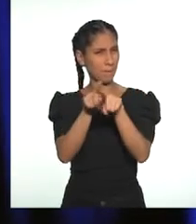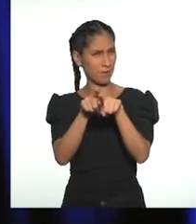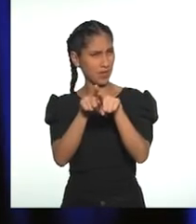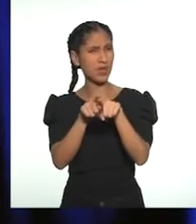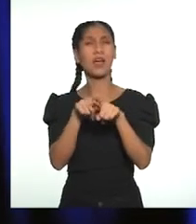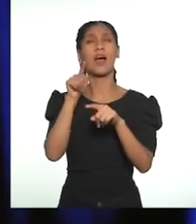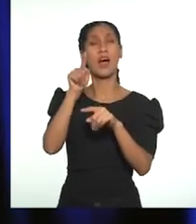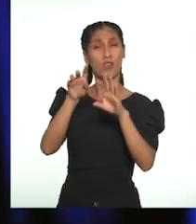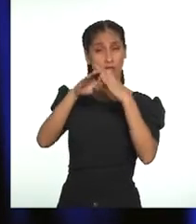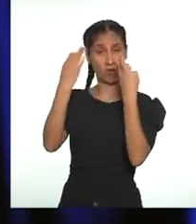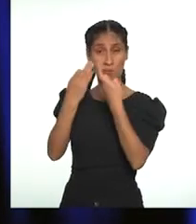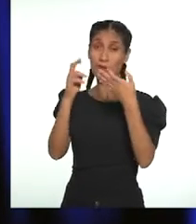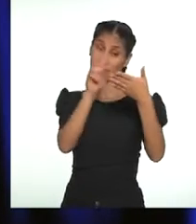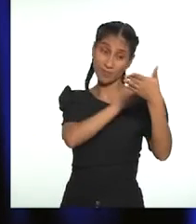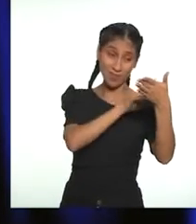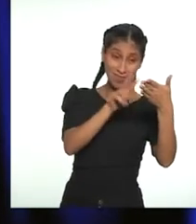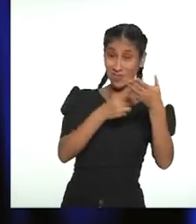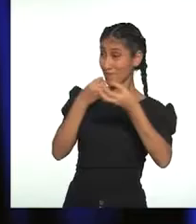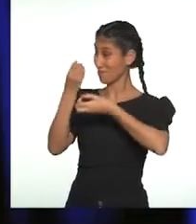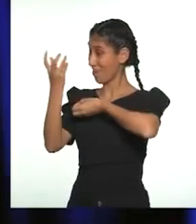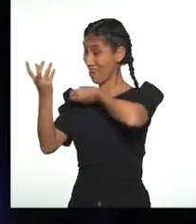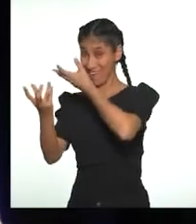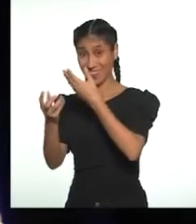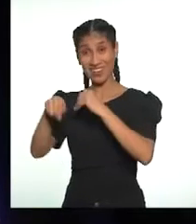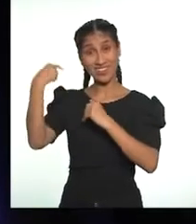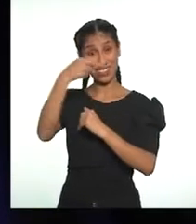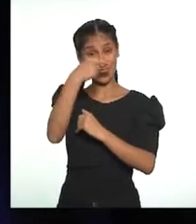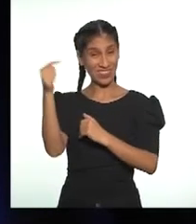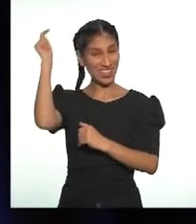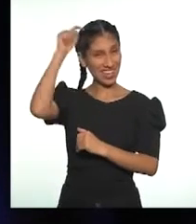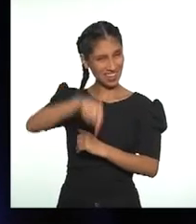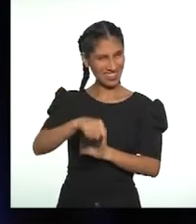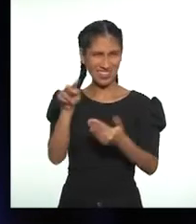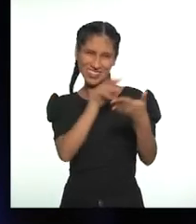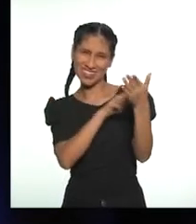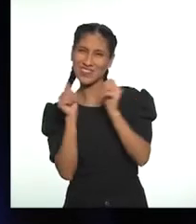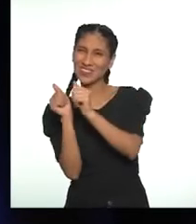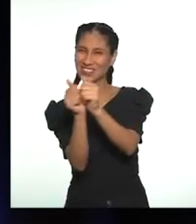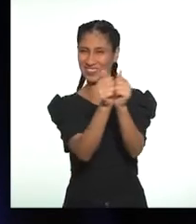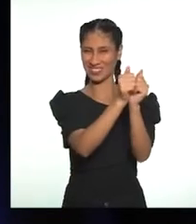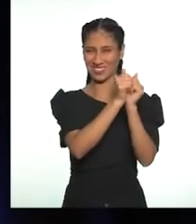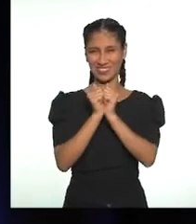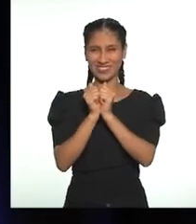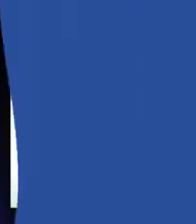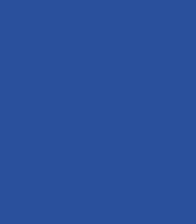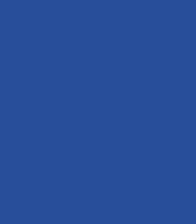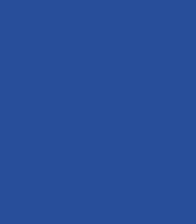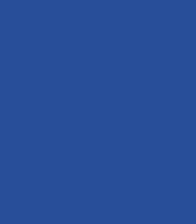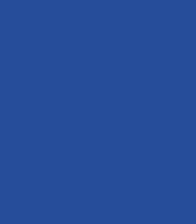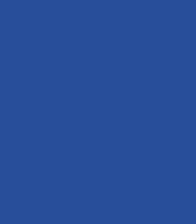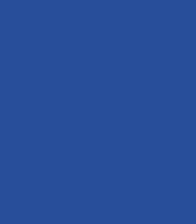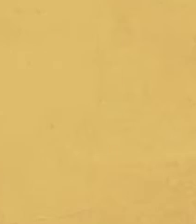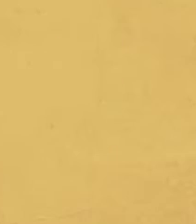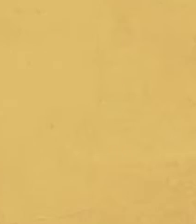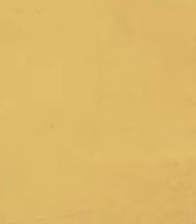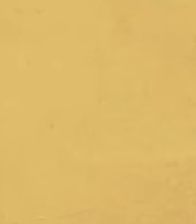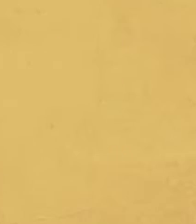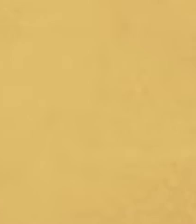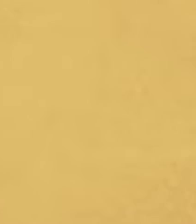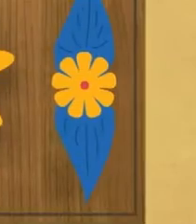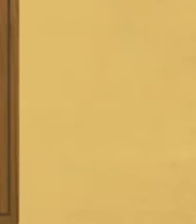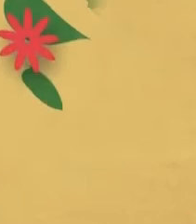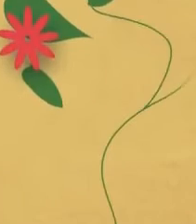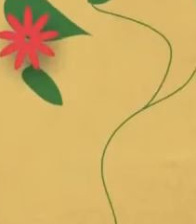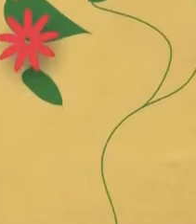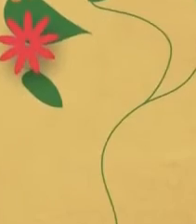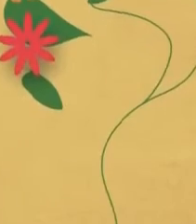sino también contándoles sobre la lectura. Nos vemos la siguiente semana, aquí en Leemos Juntos.